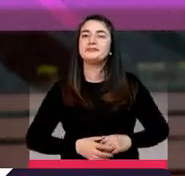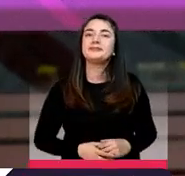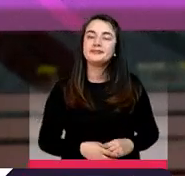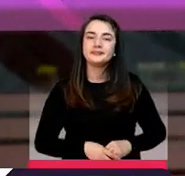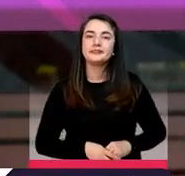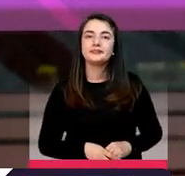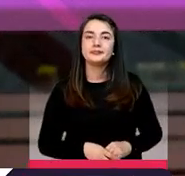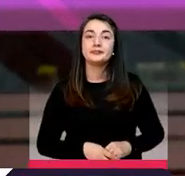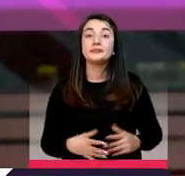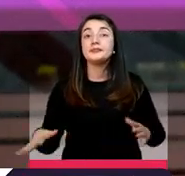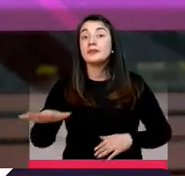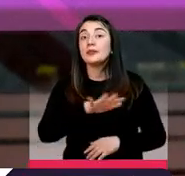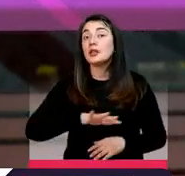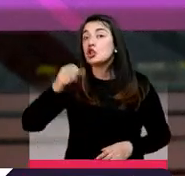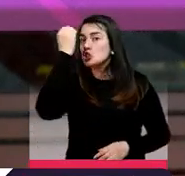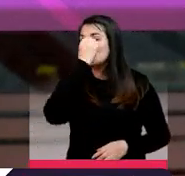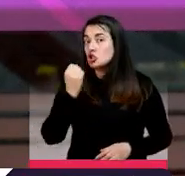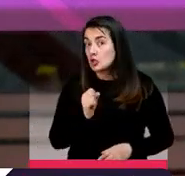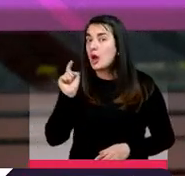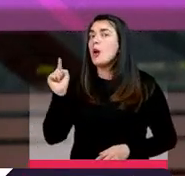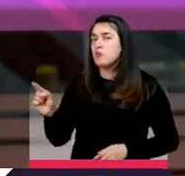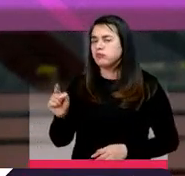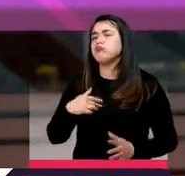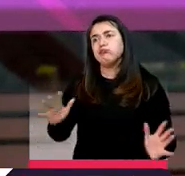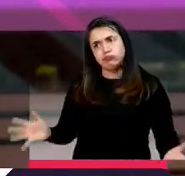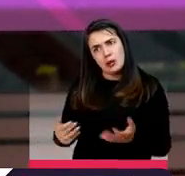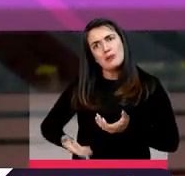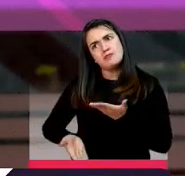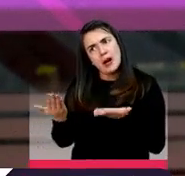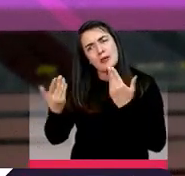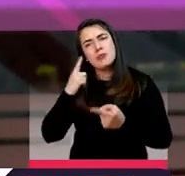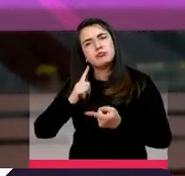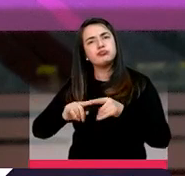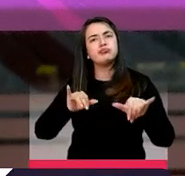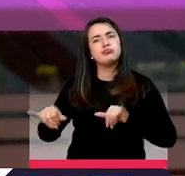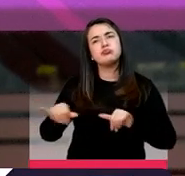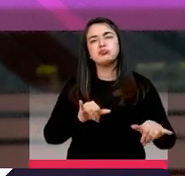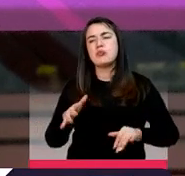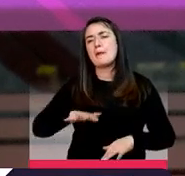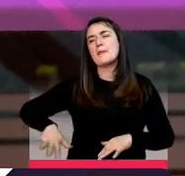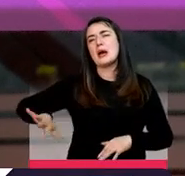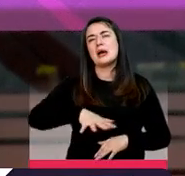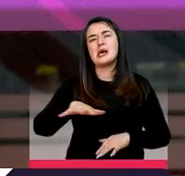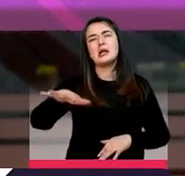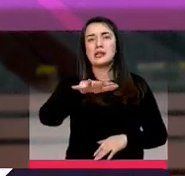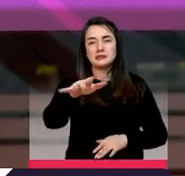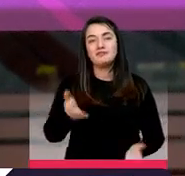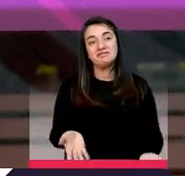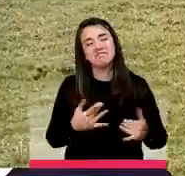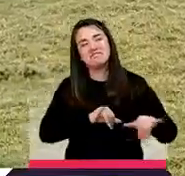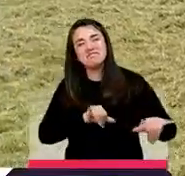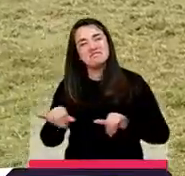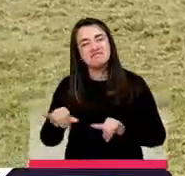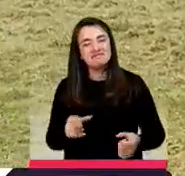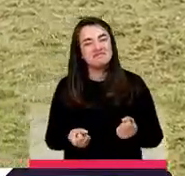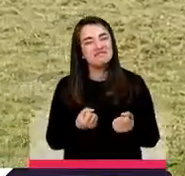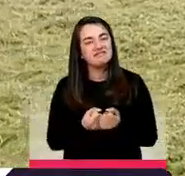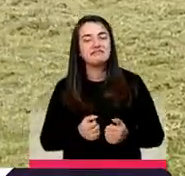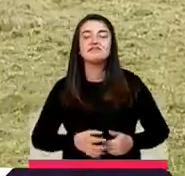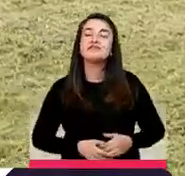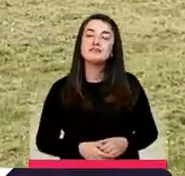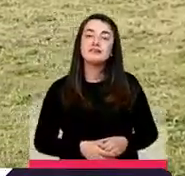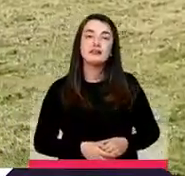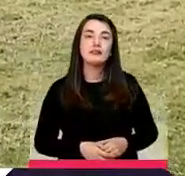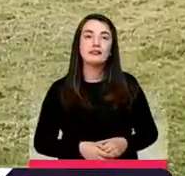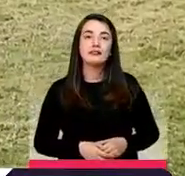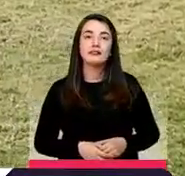Y en Soacha también incentivan el uso de la bicicleta con recorridos por las veredas de este municipio. Los